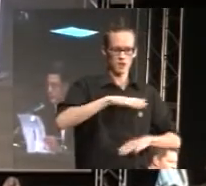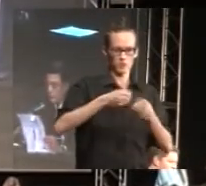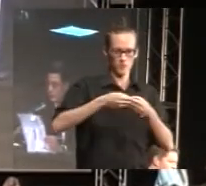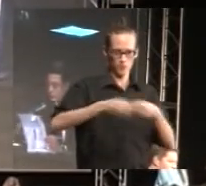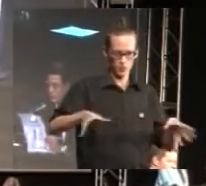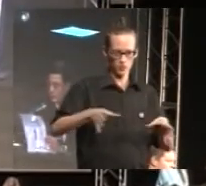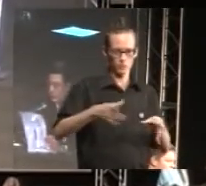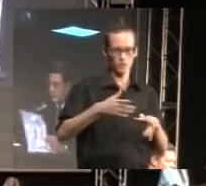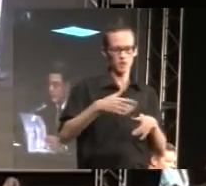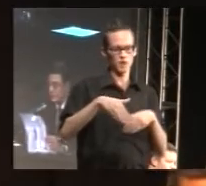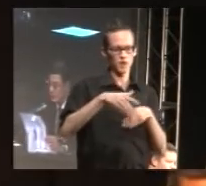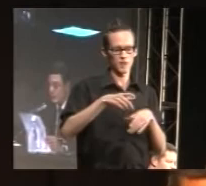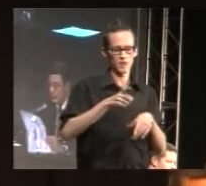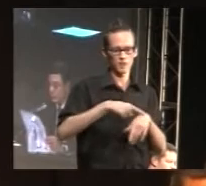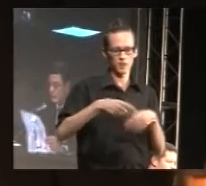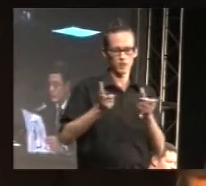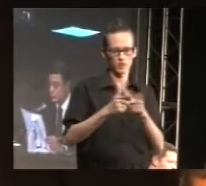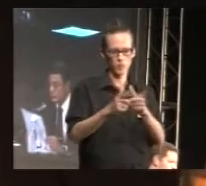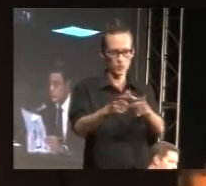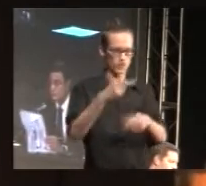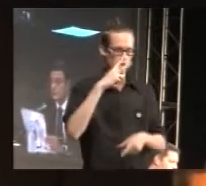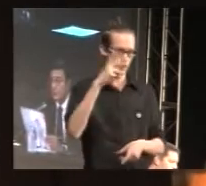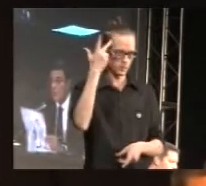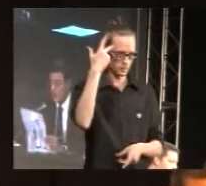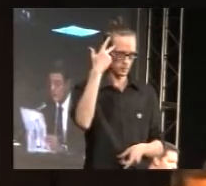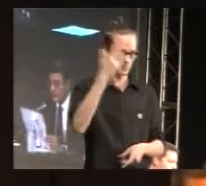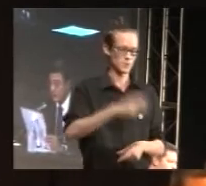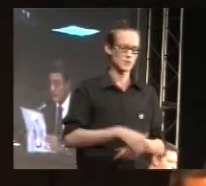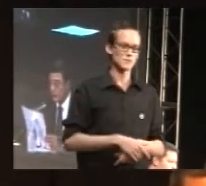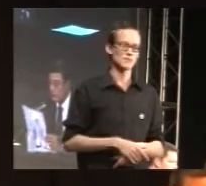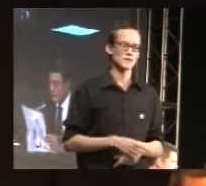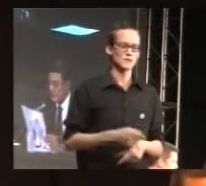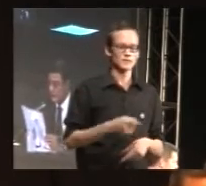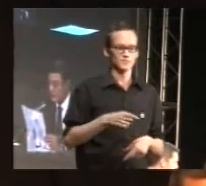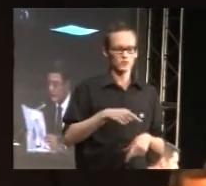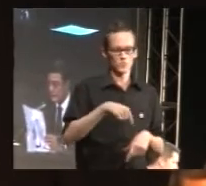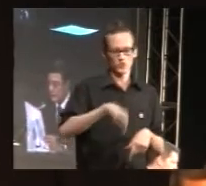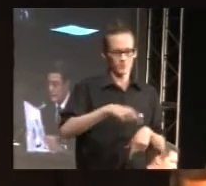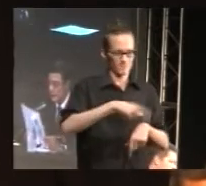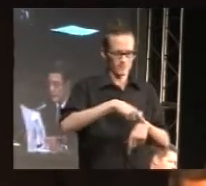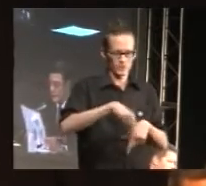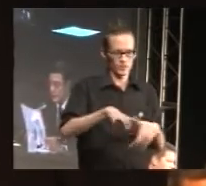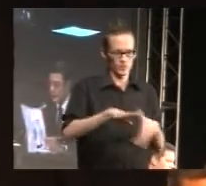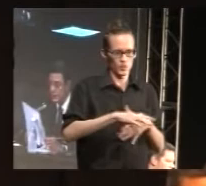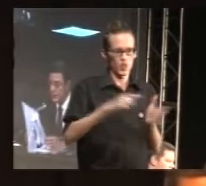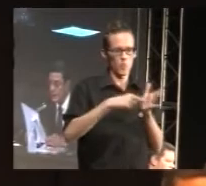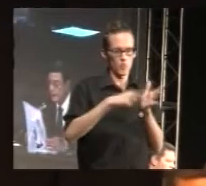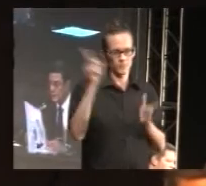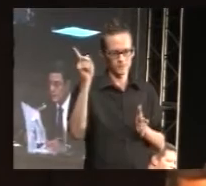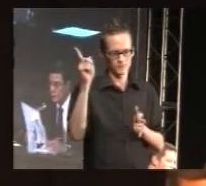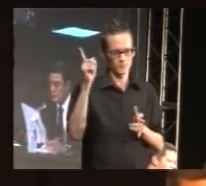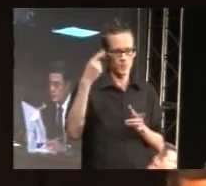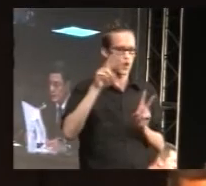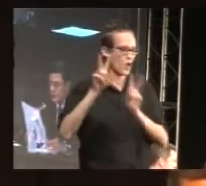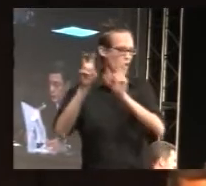al periodo de sesiones ordinarias 2018. Debido a encontrarme por estas horas en Capital Federal,